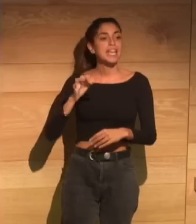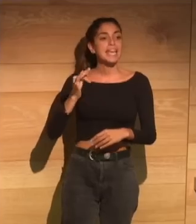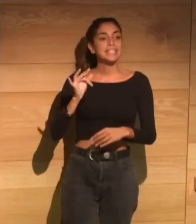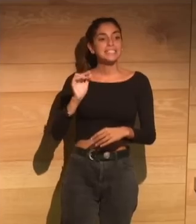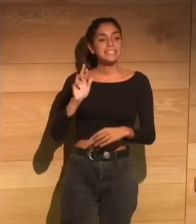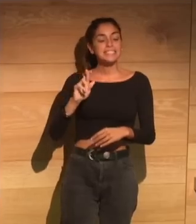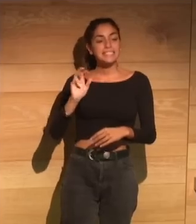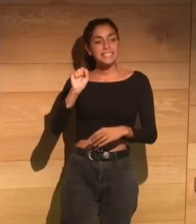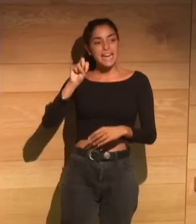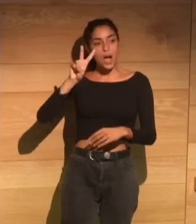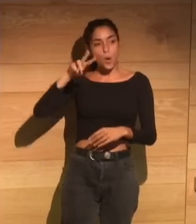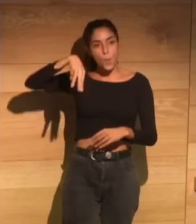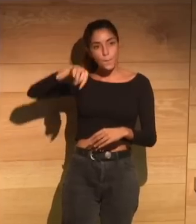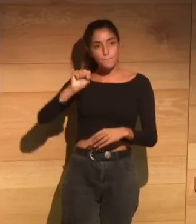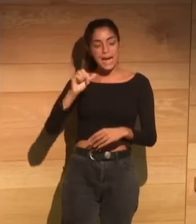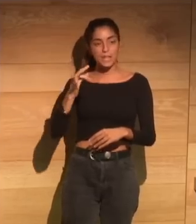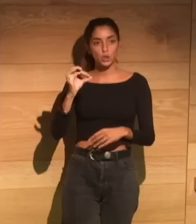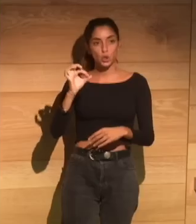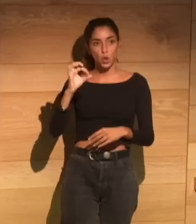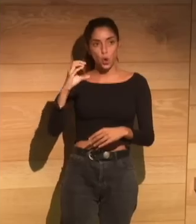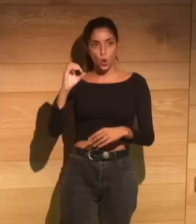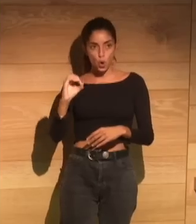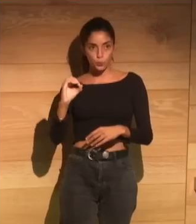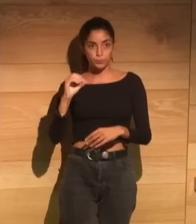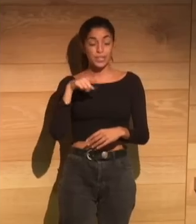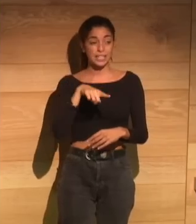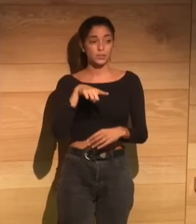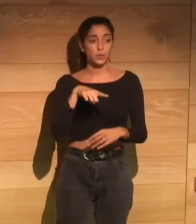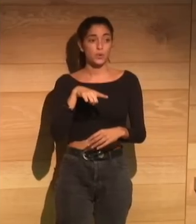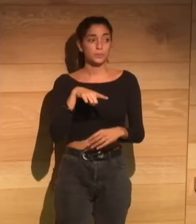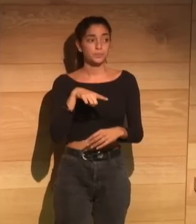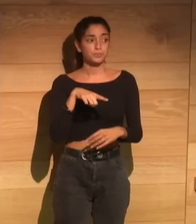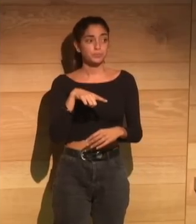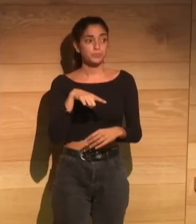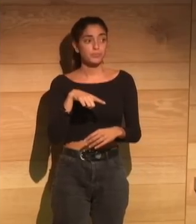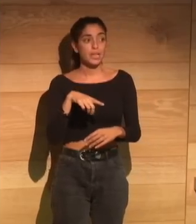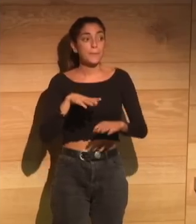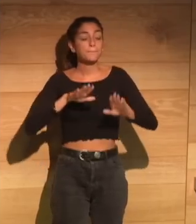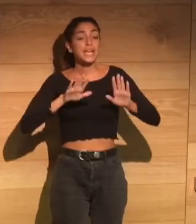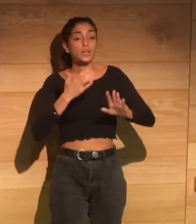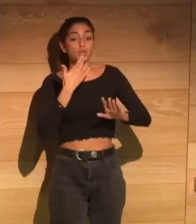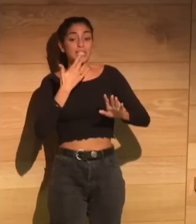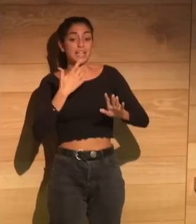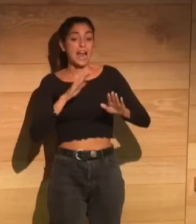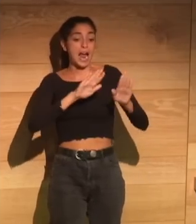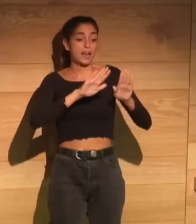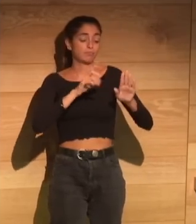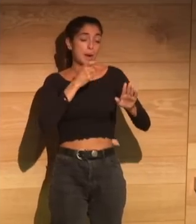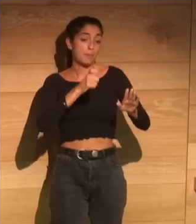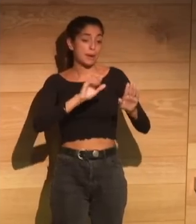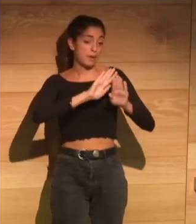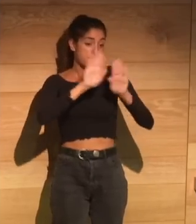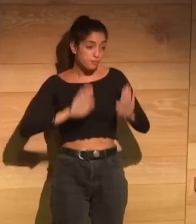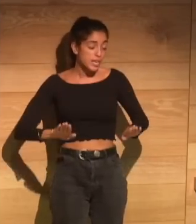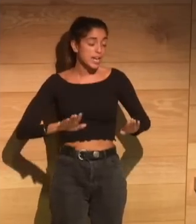que suena como una máquina del profesor Bacterio. El traumatropo. Pero excepto si le pones una L al final... que sería traumatropol, claro,